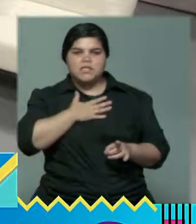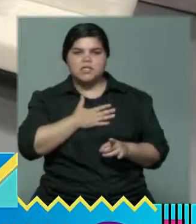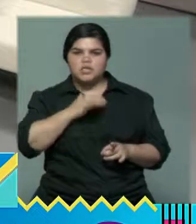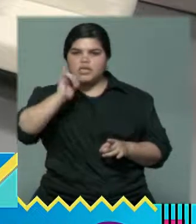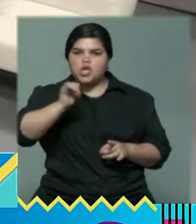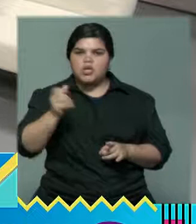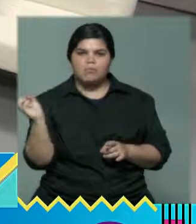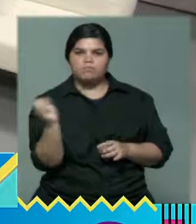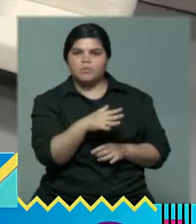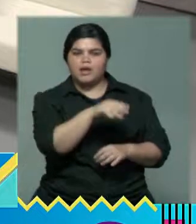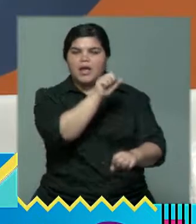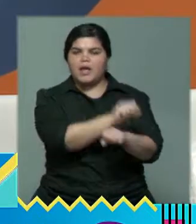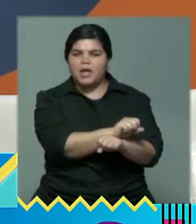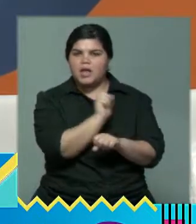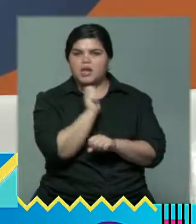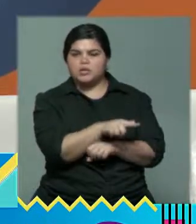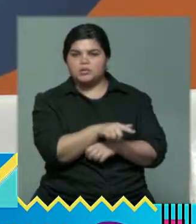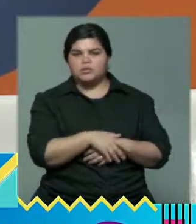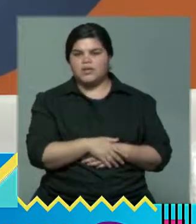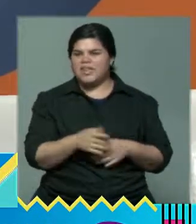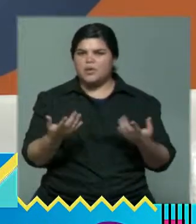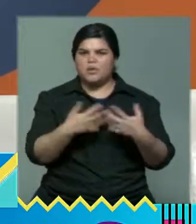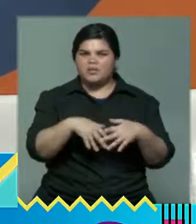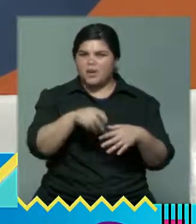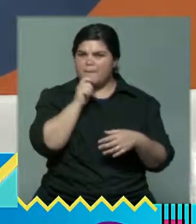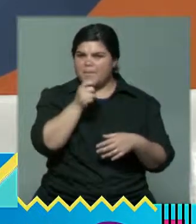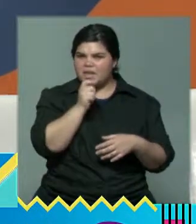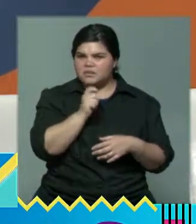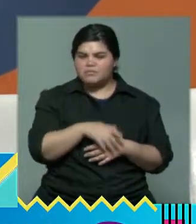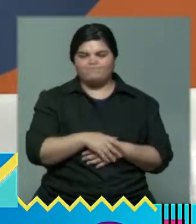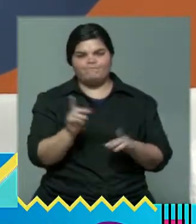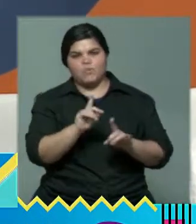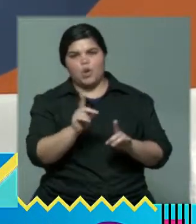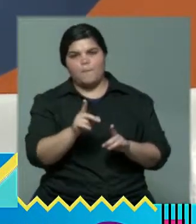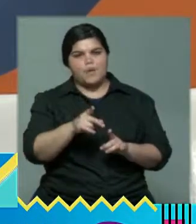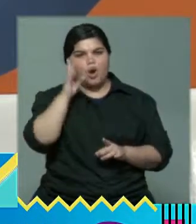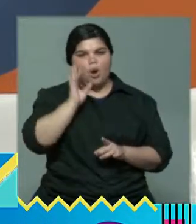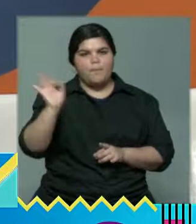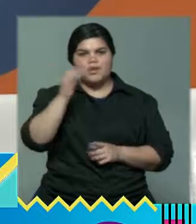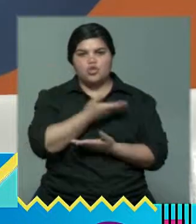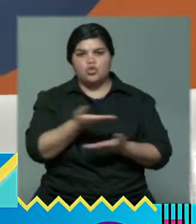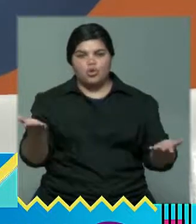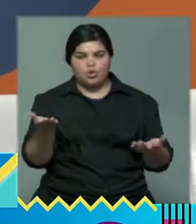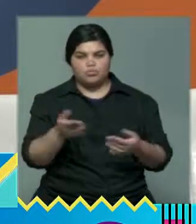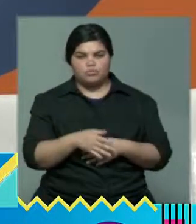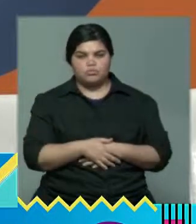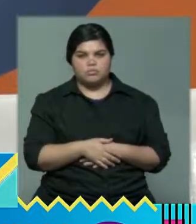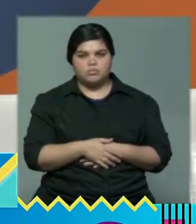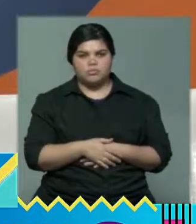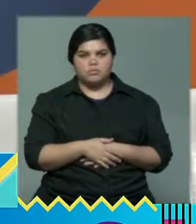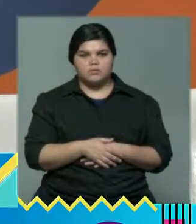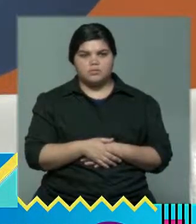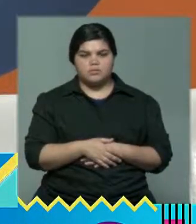algo que tiene que ver con la prensa, esto. No sé si con la prensa, pero tiene que ver con la opinión pública, tiene que ver porque, a ver, no